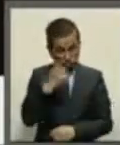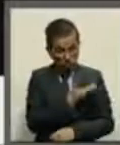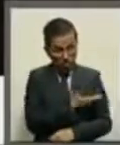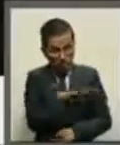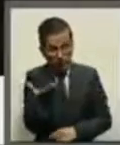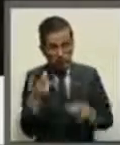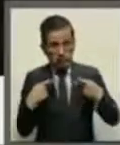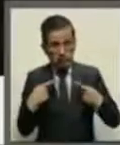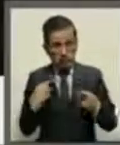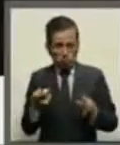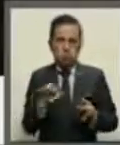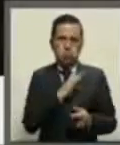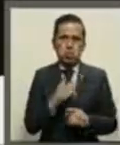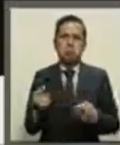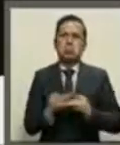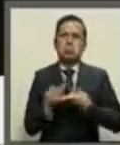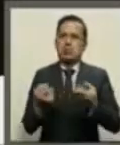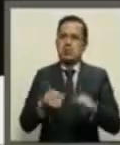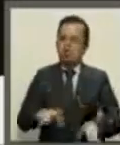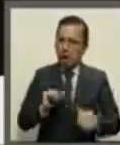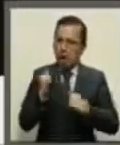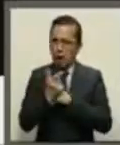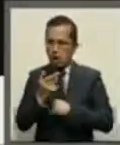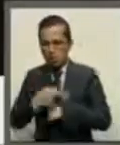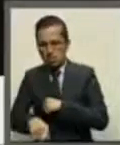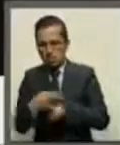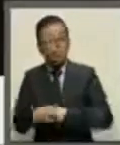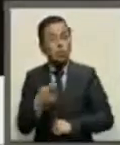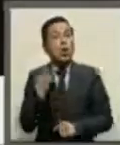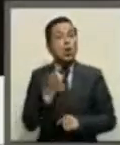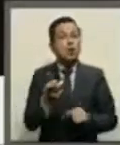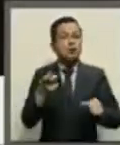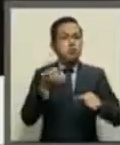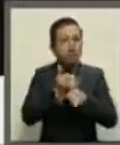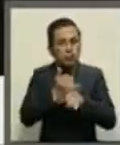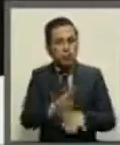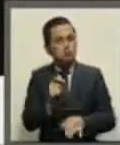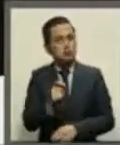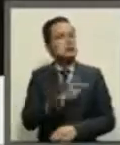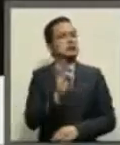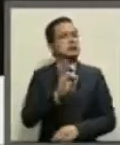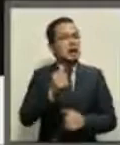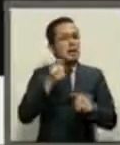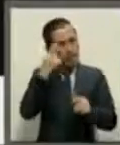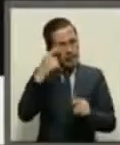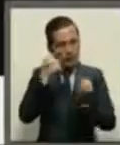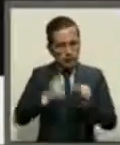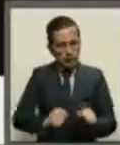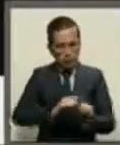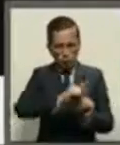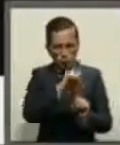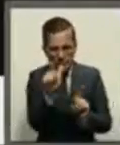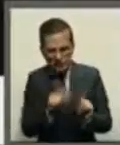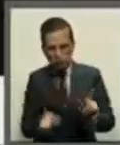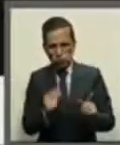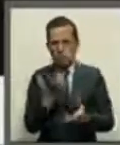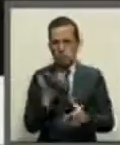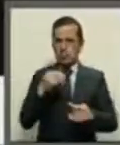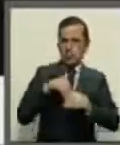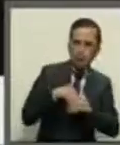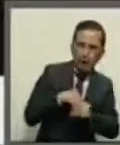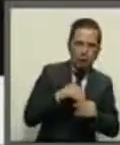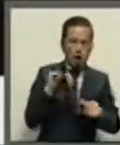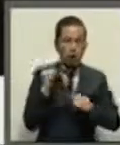pública reservada del interés público, de seguridad nacional privada o de datos personales, que durante el ejercicio de su